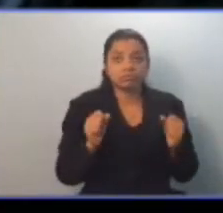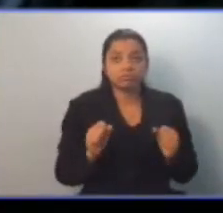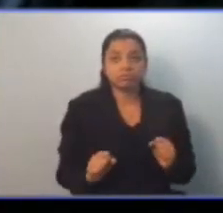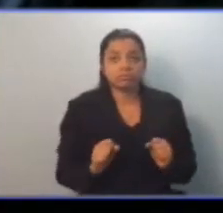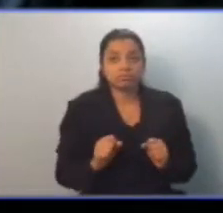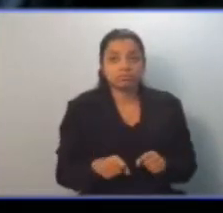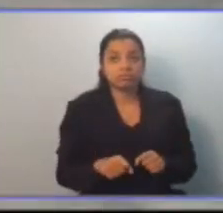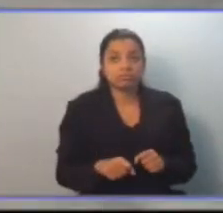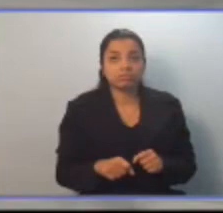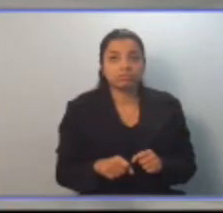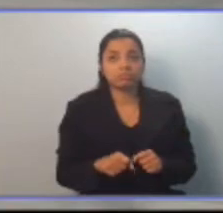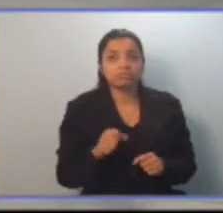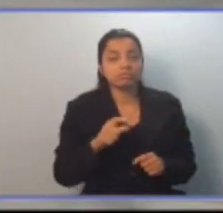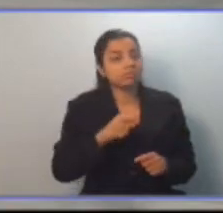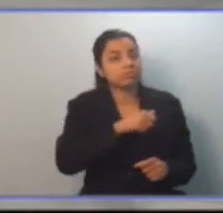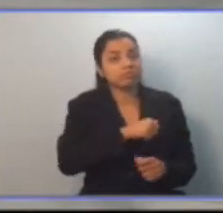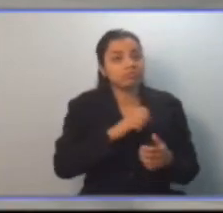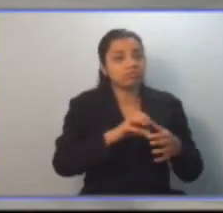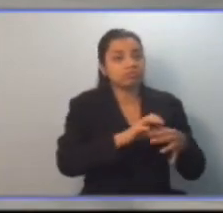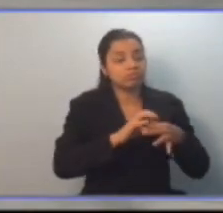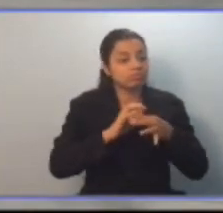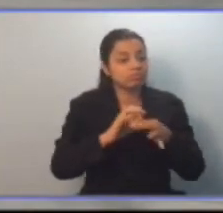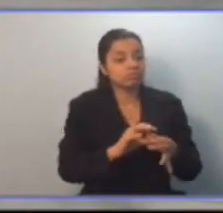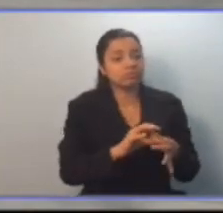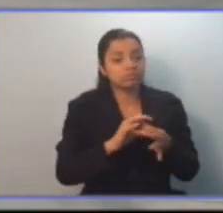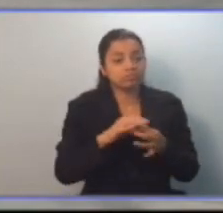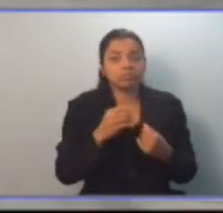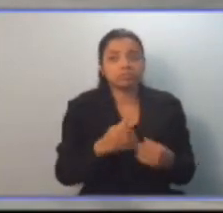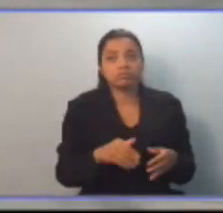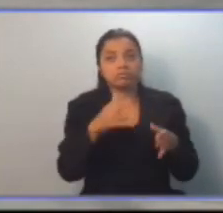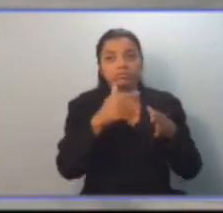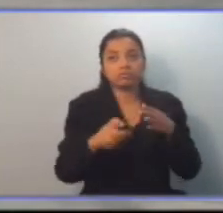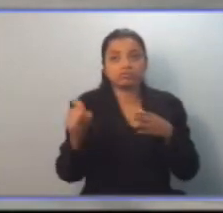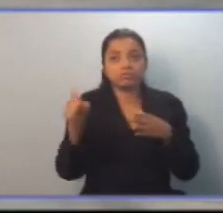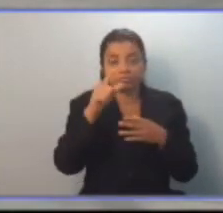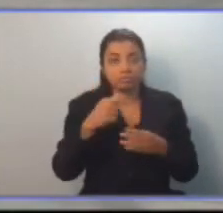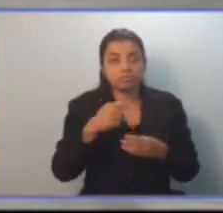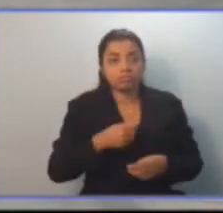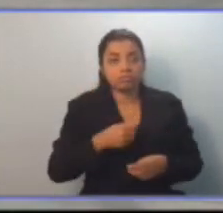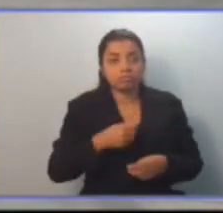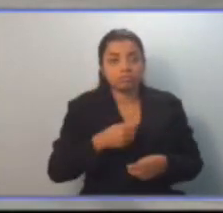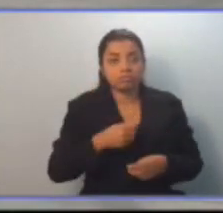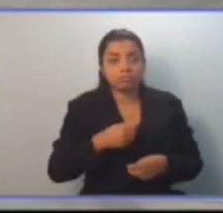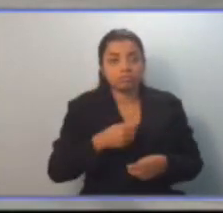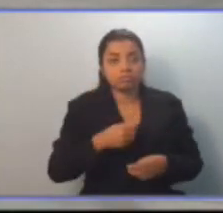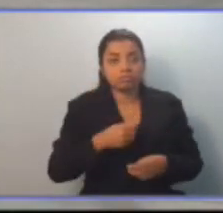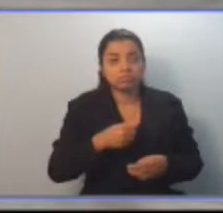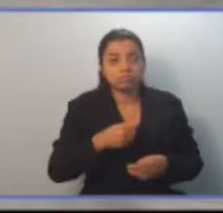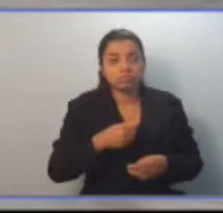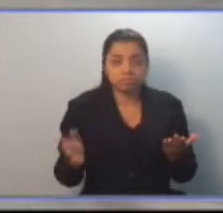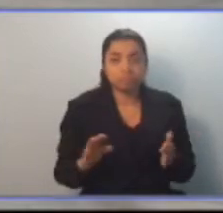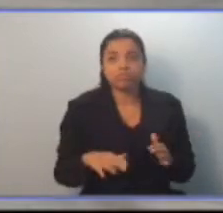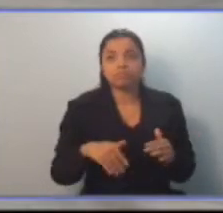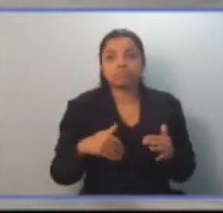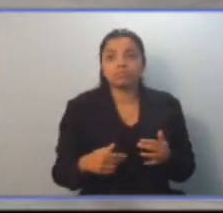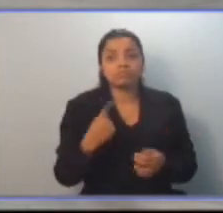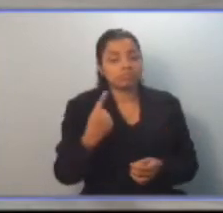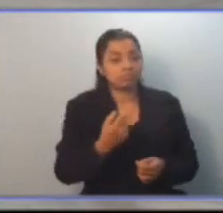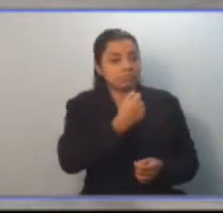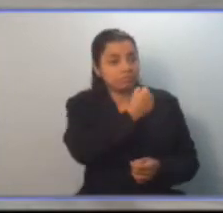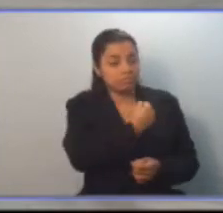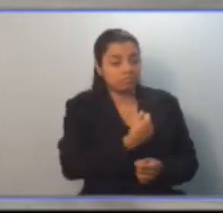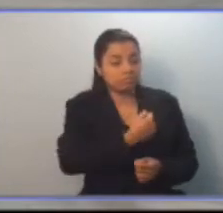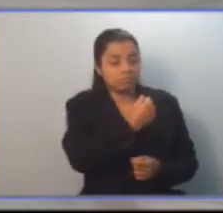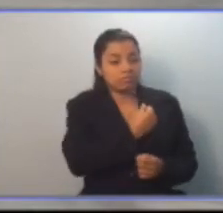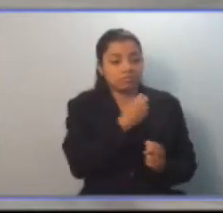Estas serían una coordinación con las instituciones que he mencionado de buscar casas para que las víctimas de